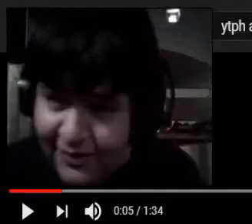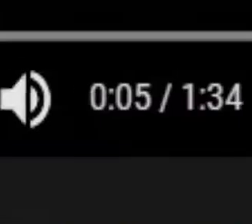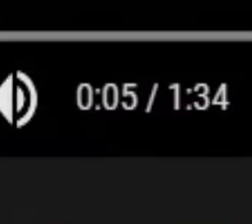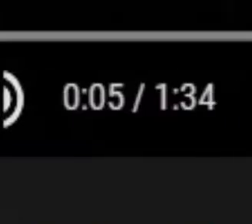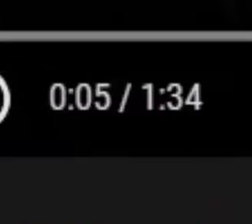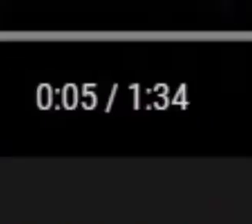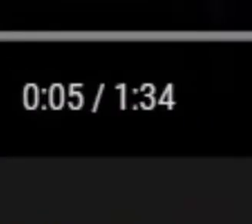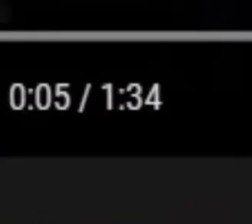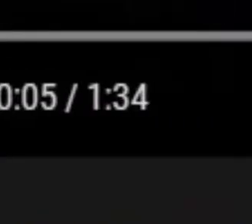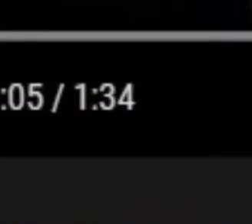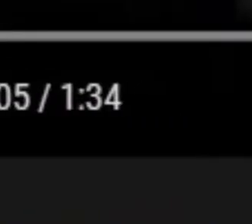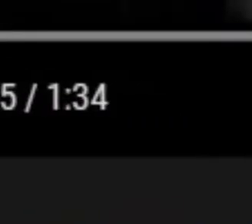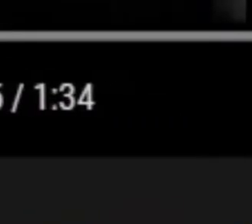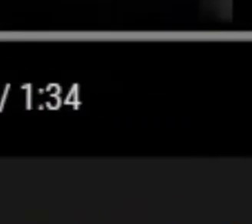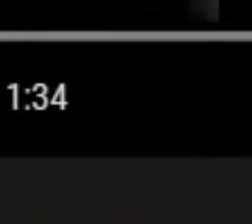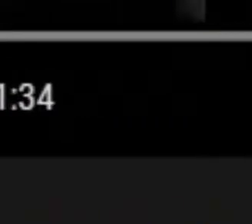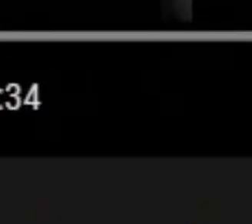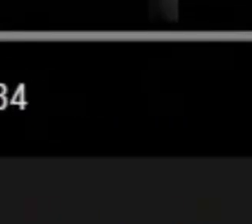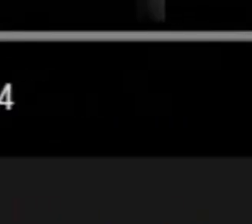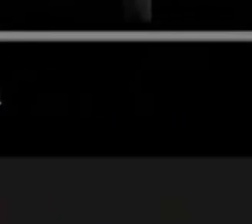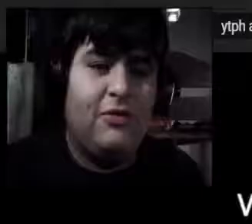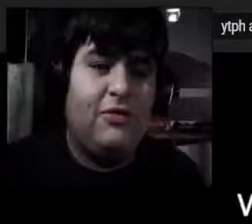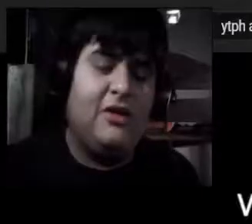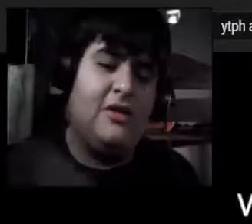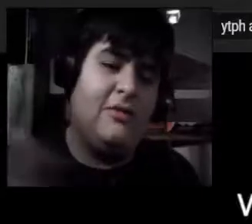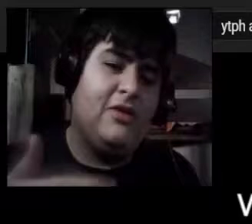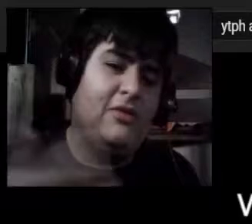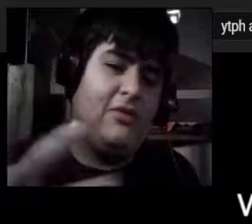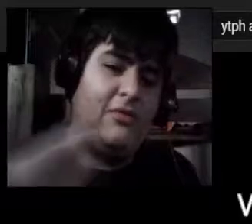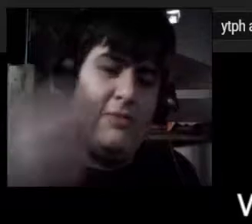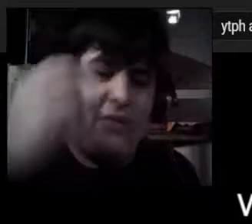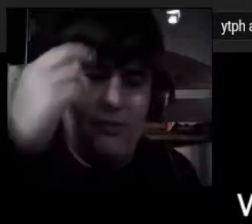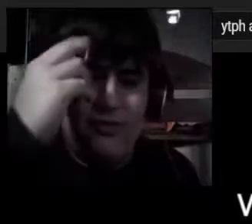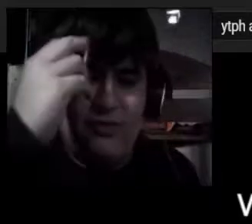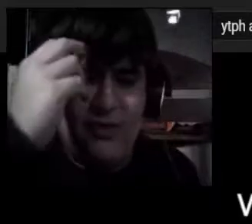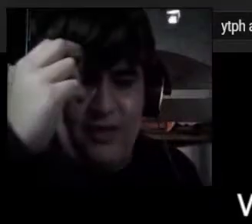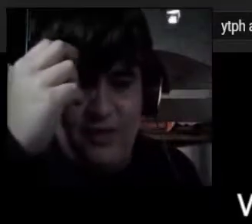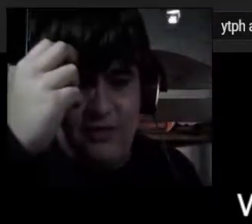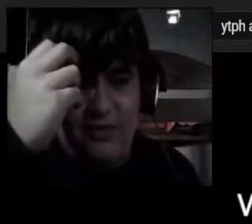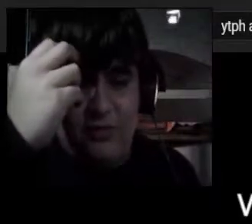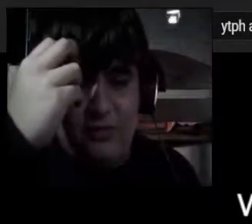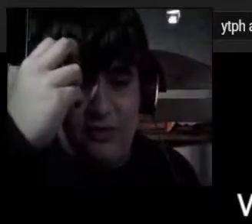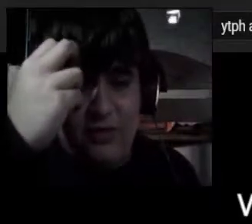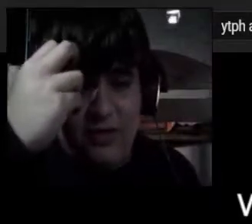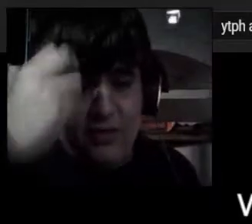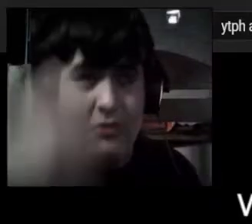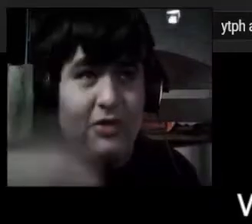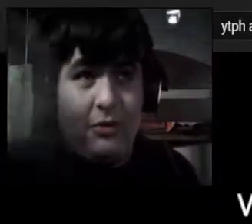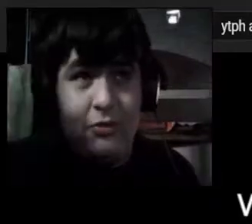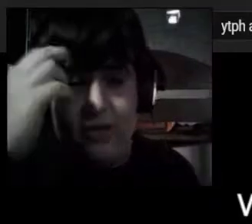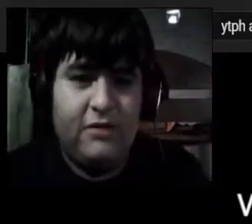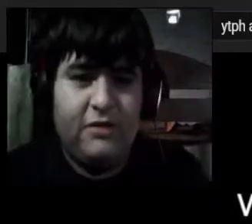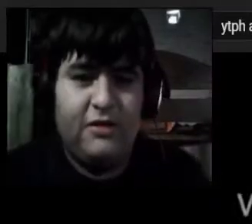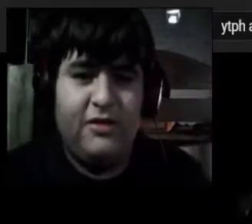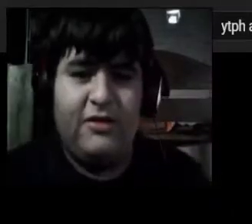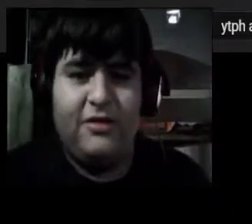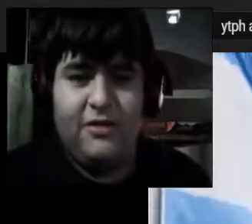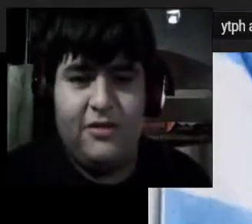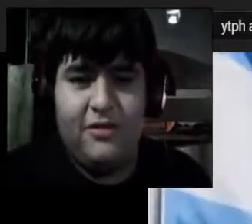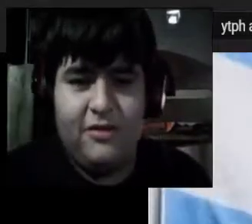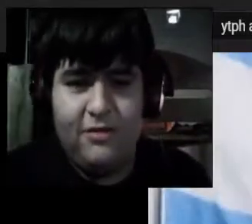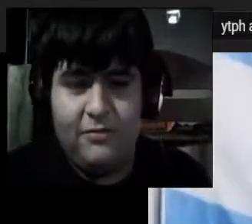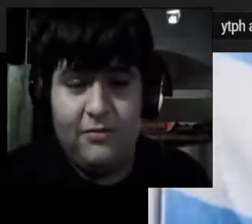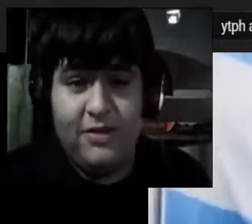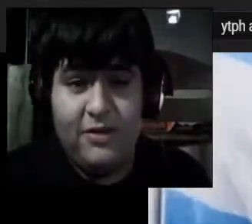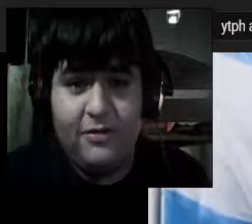veo hacia Alberto Fernández suspende las actividades sexuales. Ok, ya. Ya con ese título hay que pasar. Ok, la